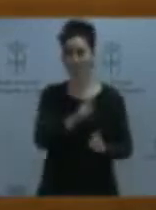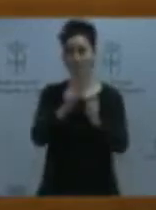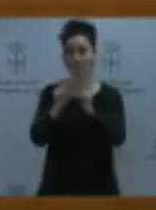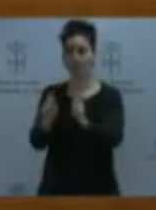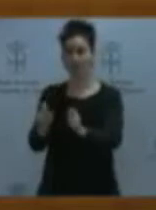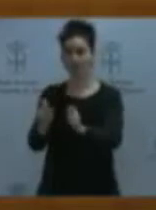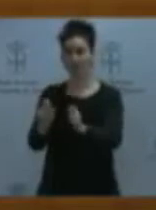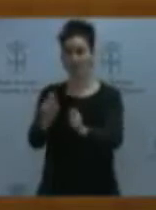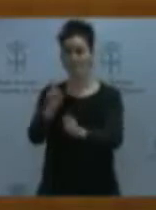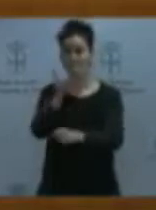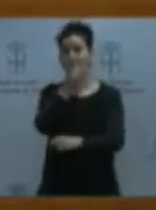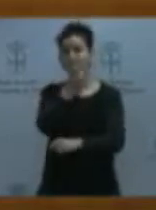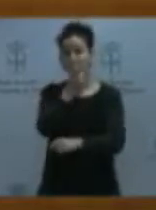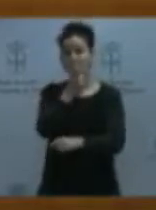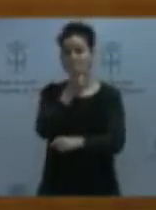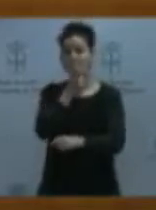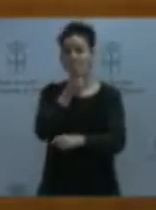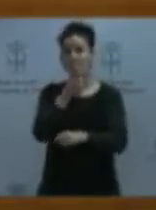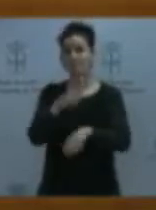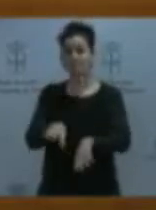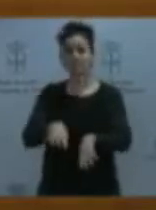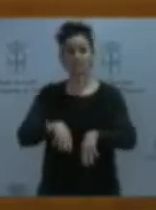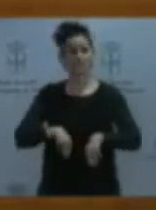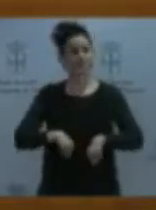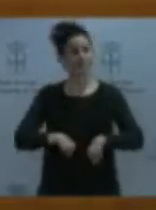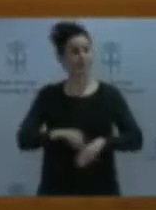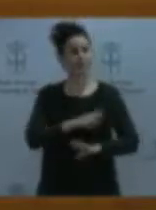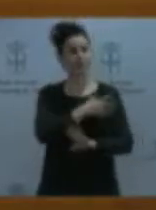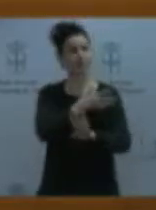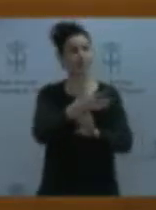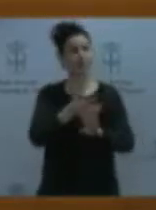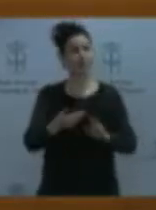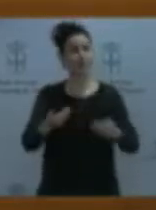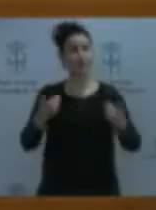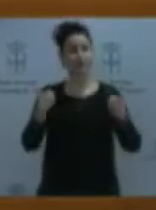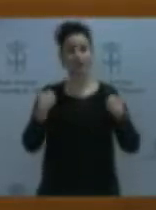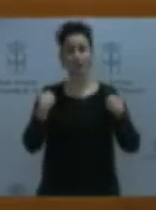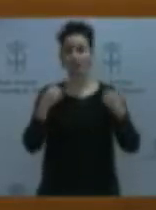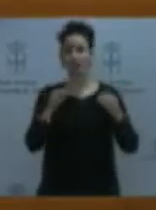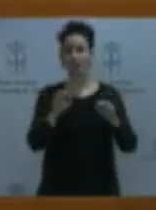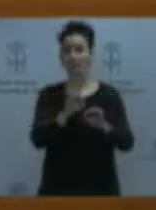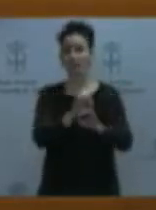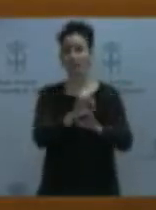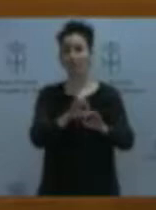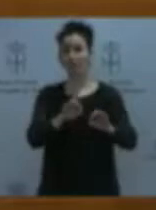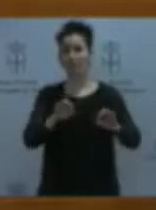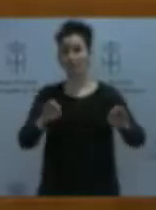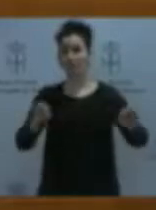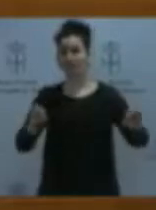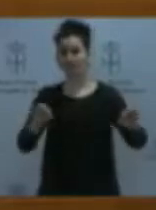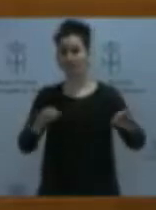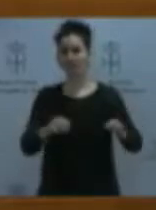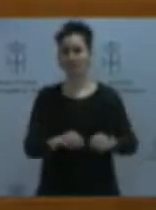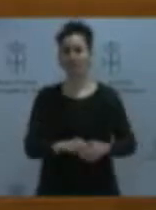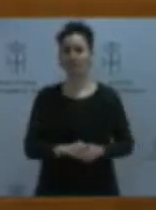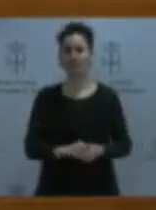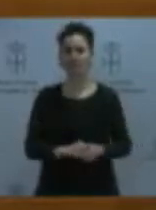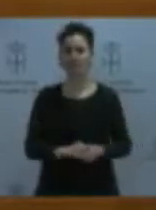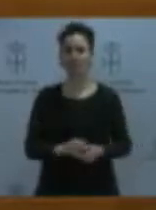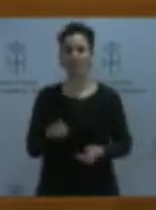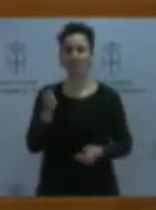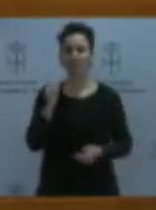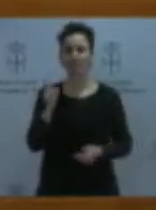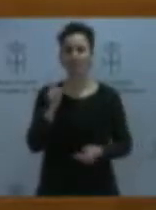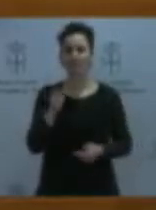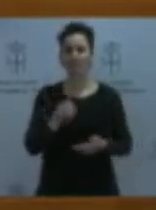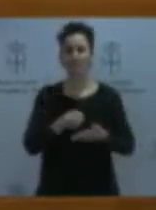asumido hasta ahora la responsabilidad por este hecho. Solo tras las presiones sindicales,